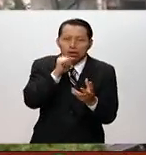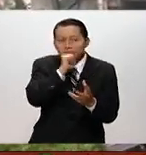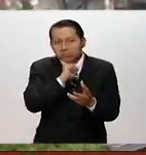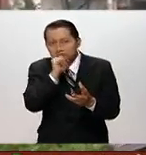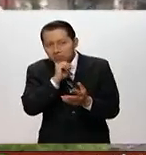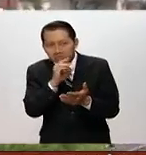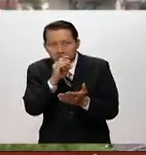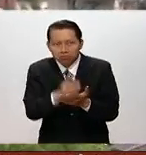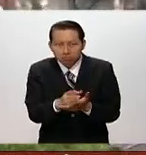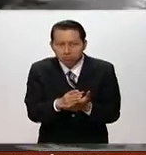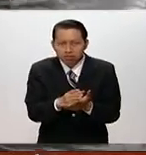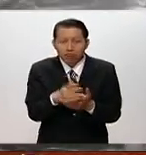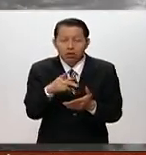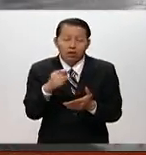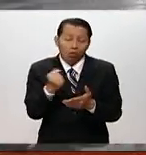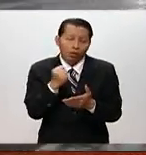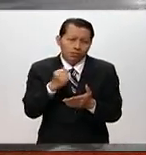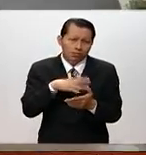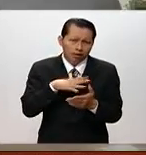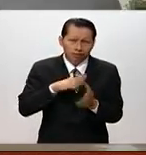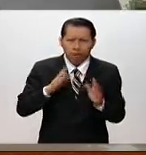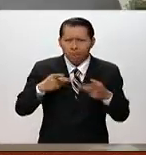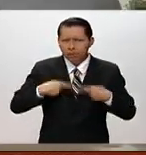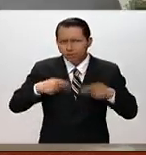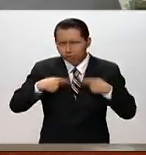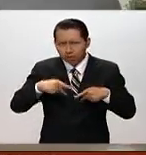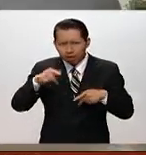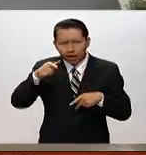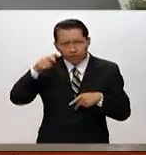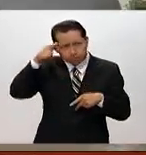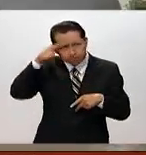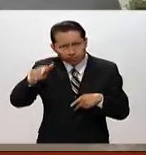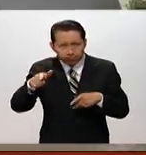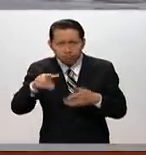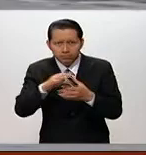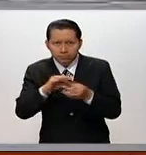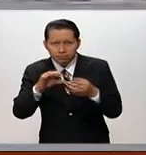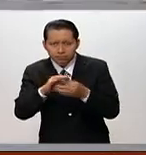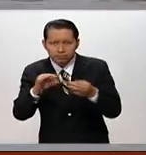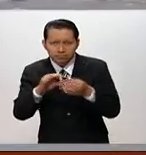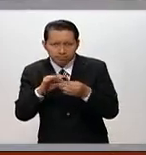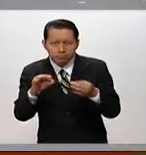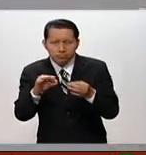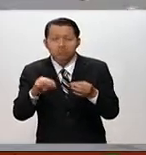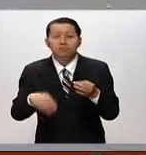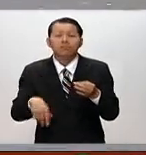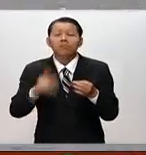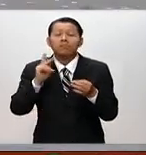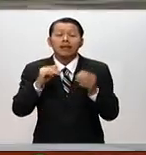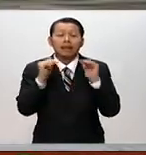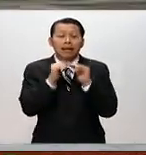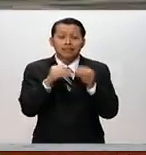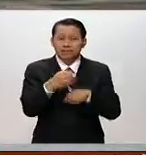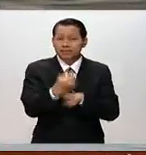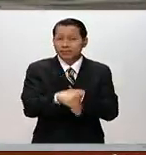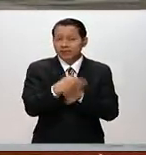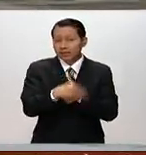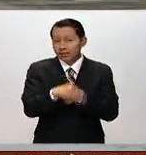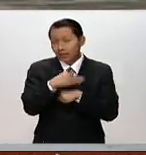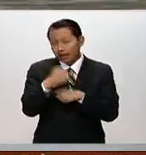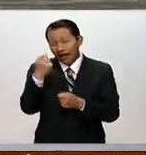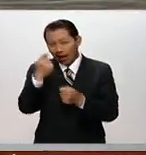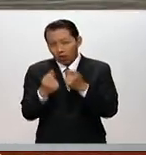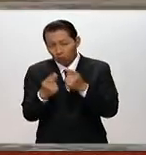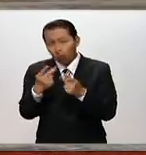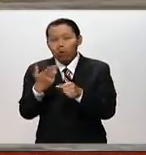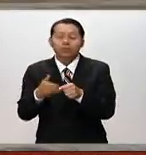Y por fortuna muchos han sido encontrados, sí, que habían sido declarados en un inicio, pero en los albergues, unos, otros en los